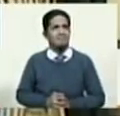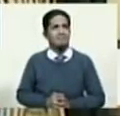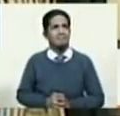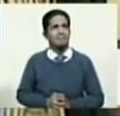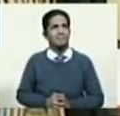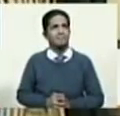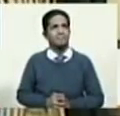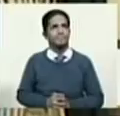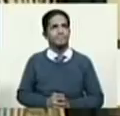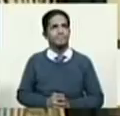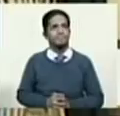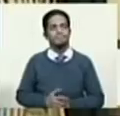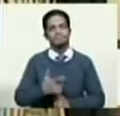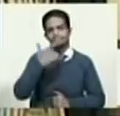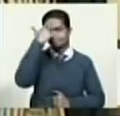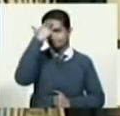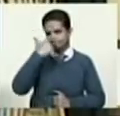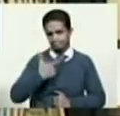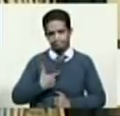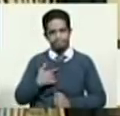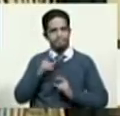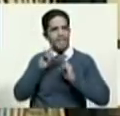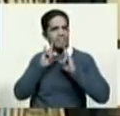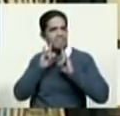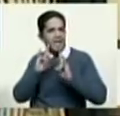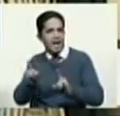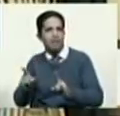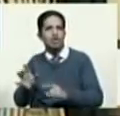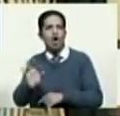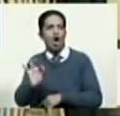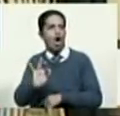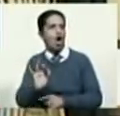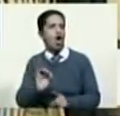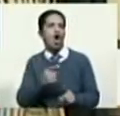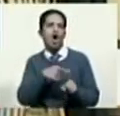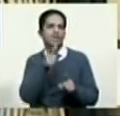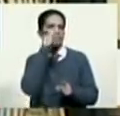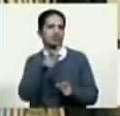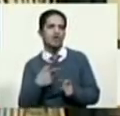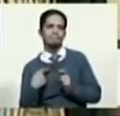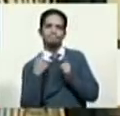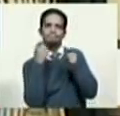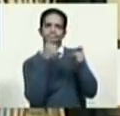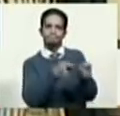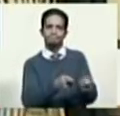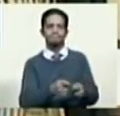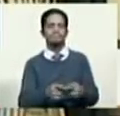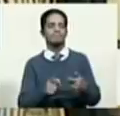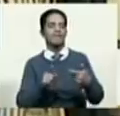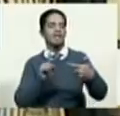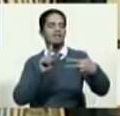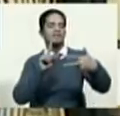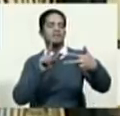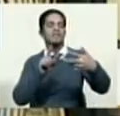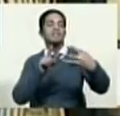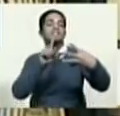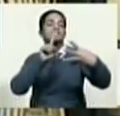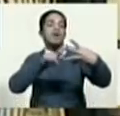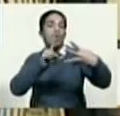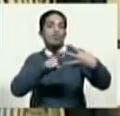A través de mi persona directa o a través de enviados especiales. El segundo paso, la